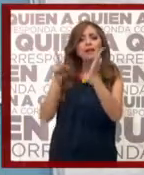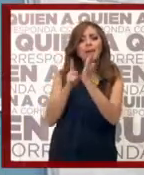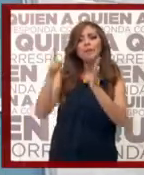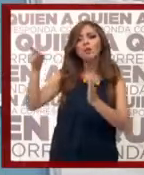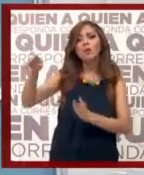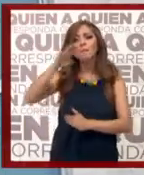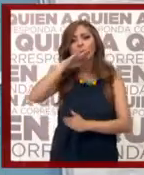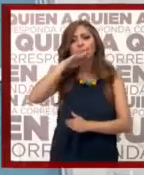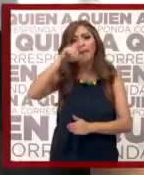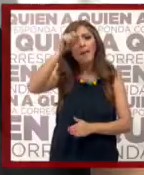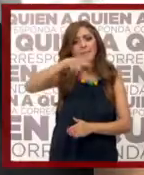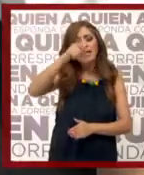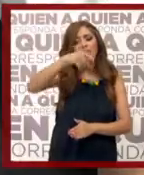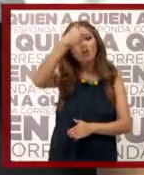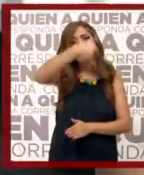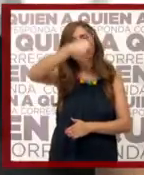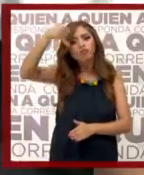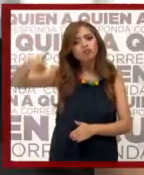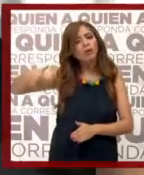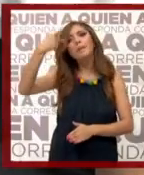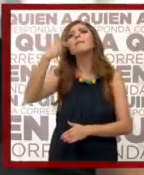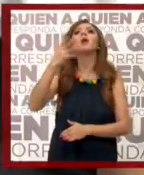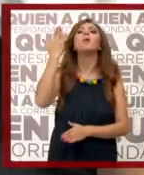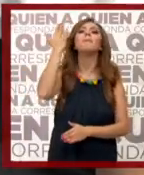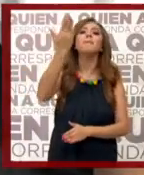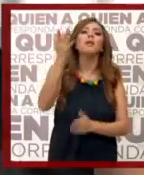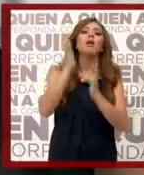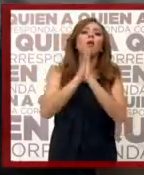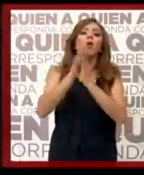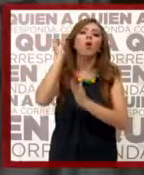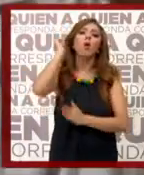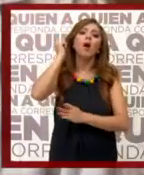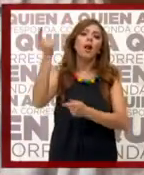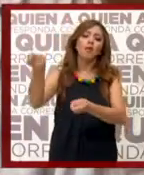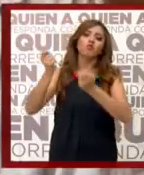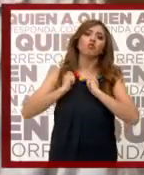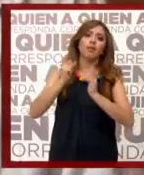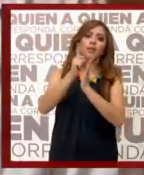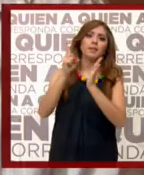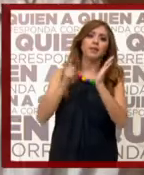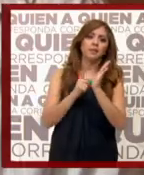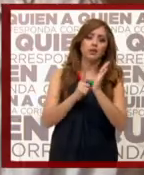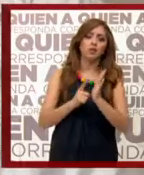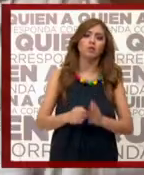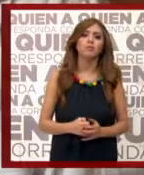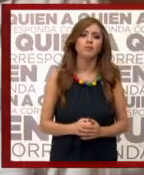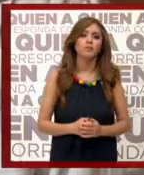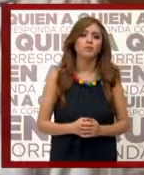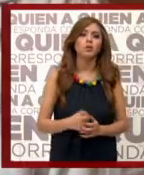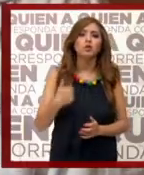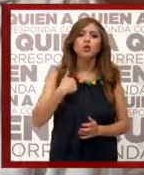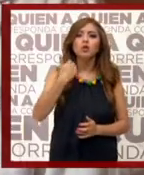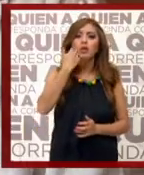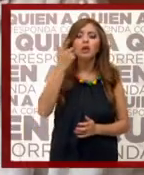misma unidad habitacional, pero pide le ayuden para tener su propio patrimonio. Yo lo que quisiera es que me dieran un lugar aquí, que me